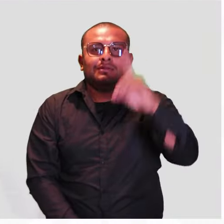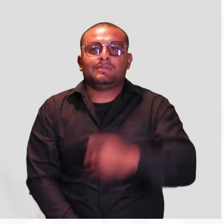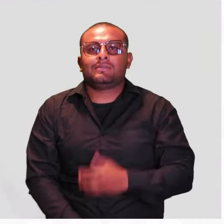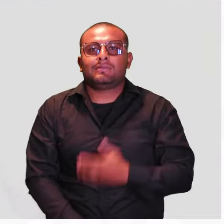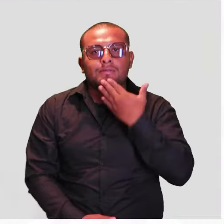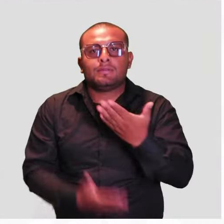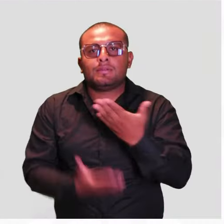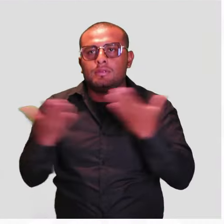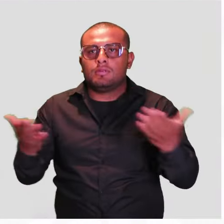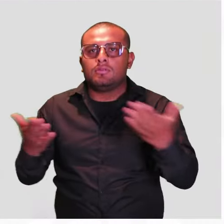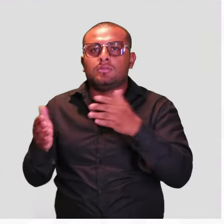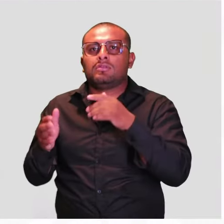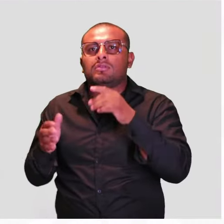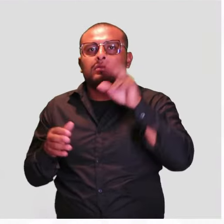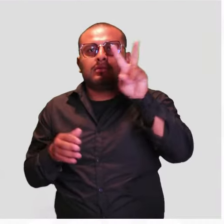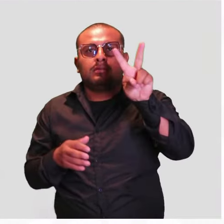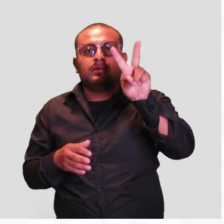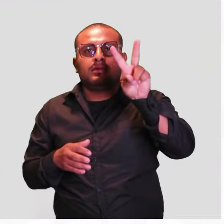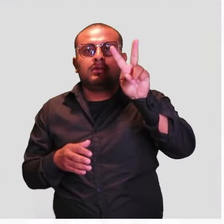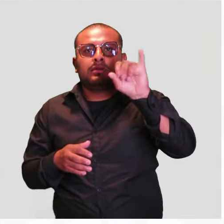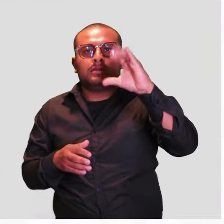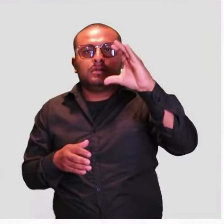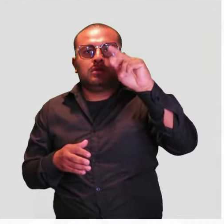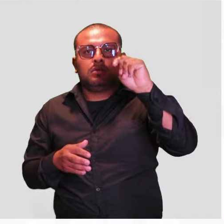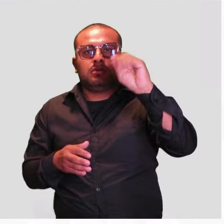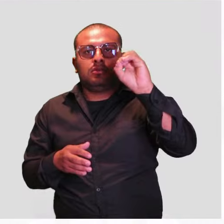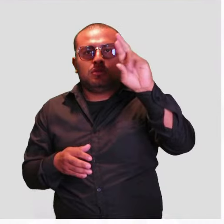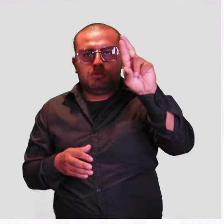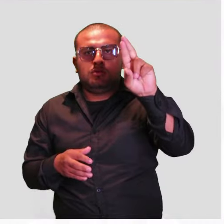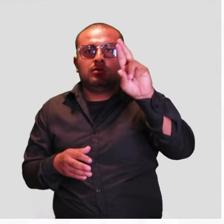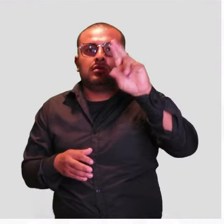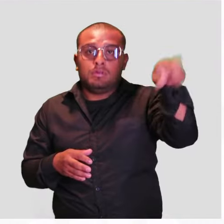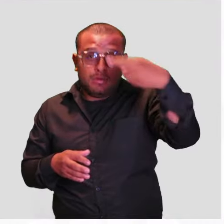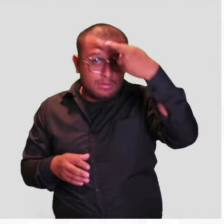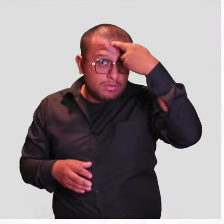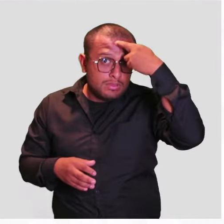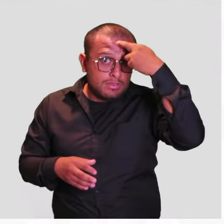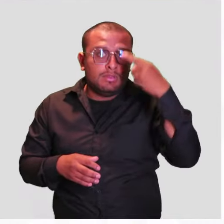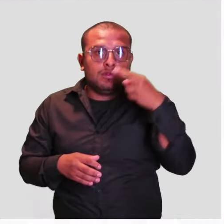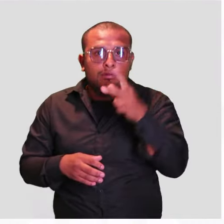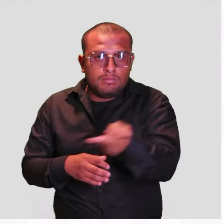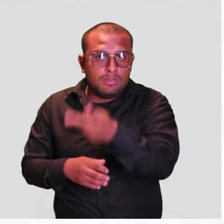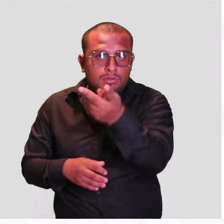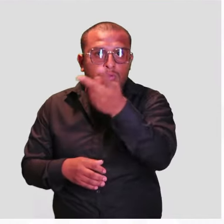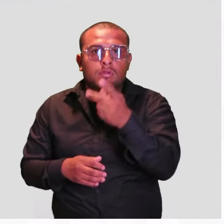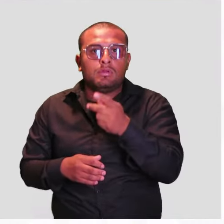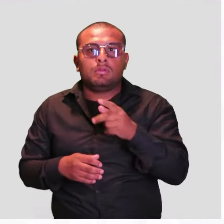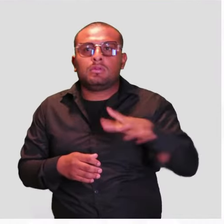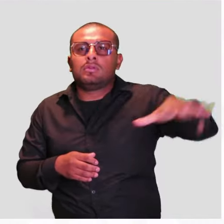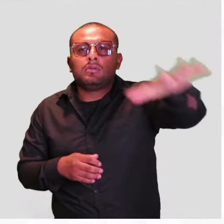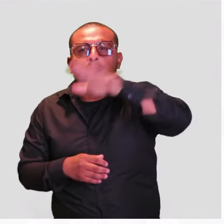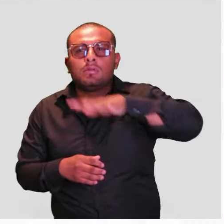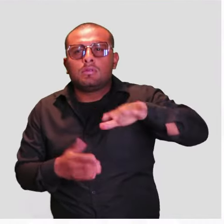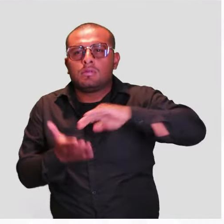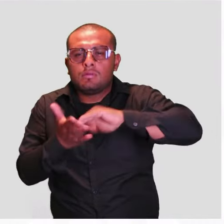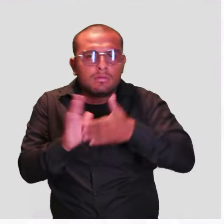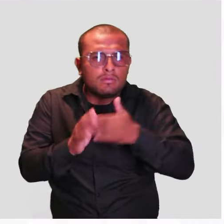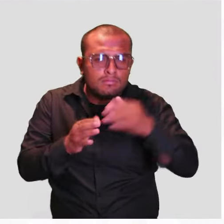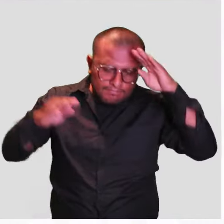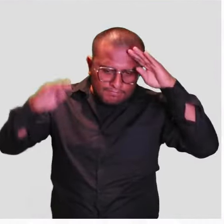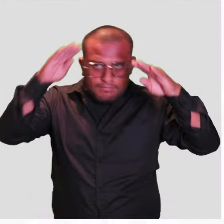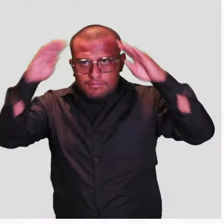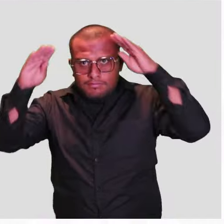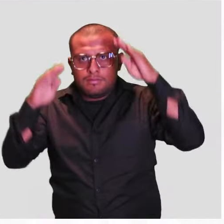Rocha Basurto. Candidato, le recuerdo el planteamiento. ¿Cuáles son las propuestas o estrategias que tiene para atender las